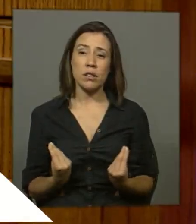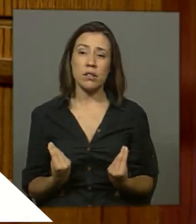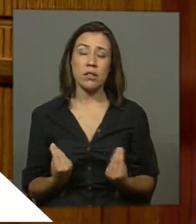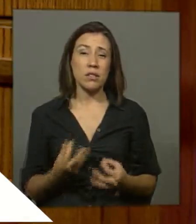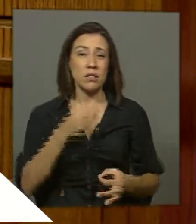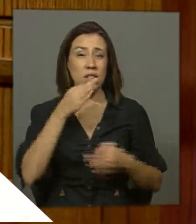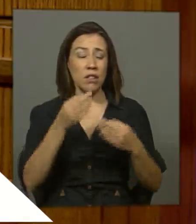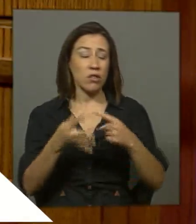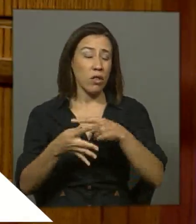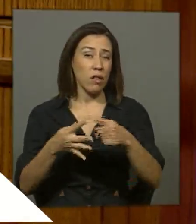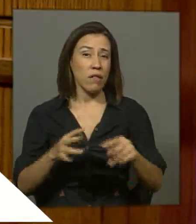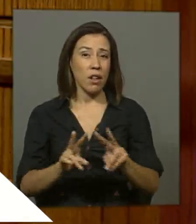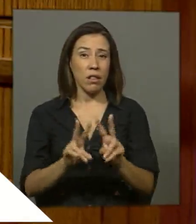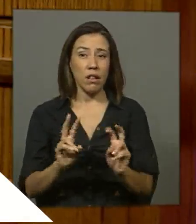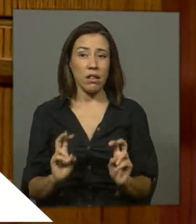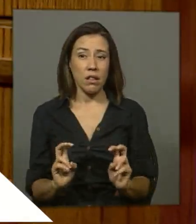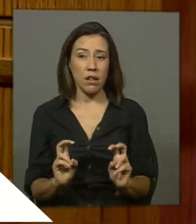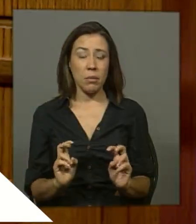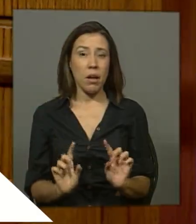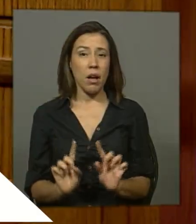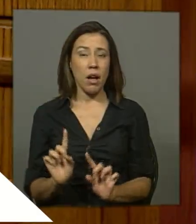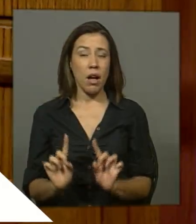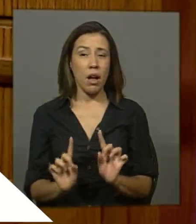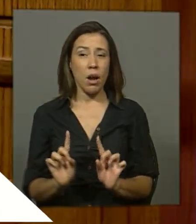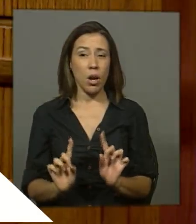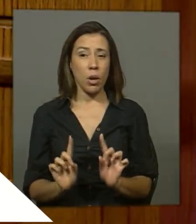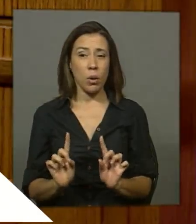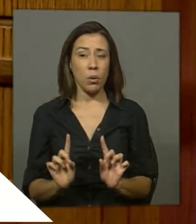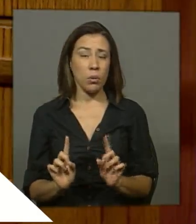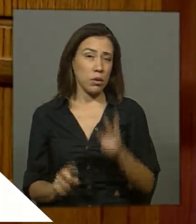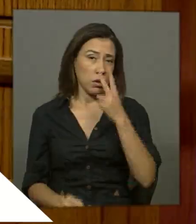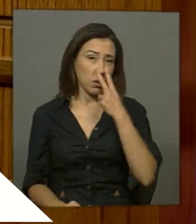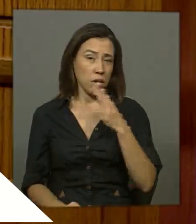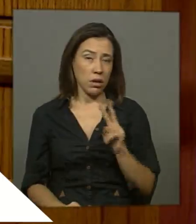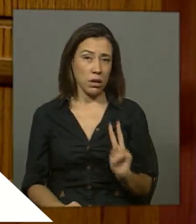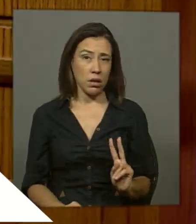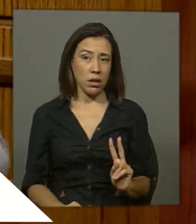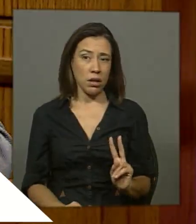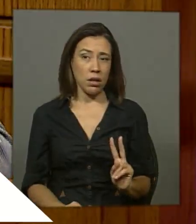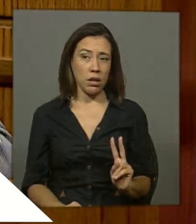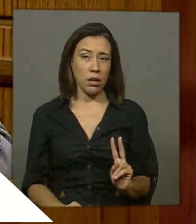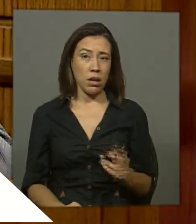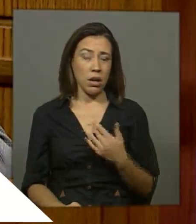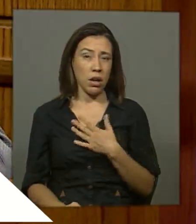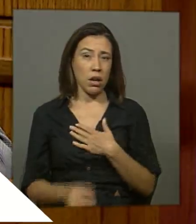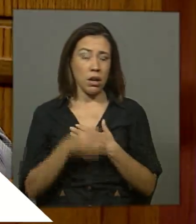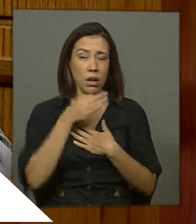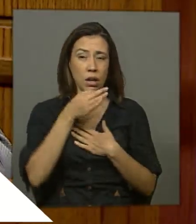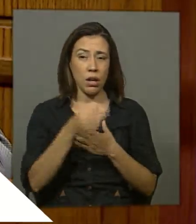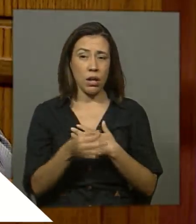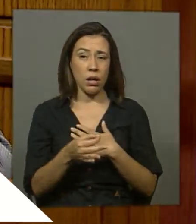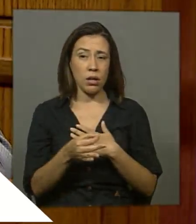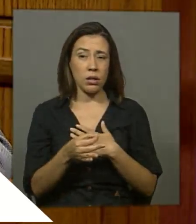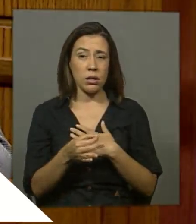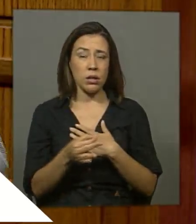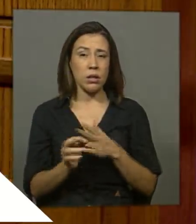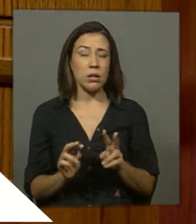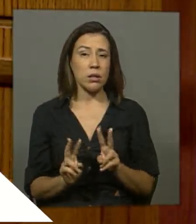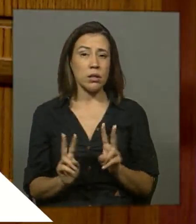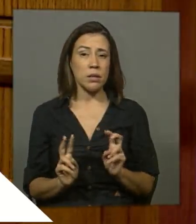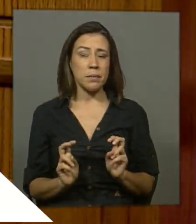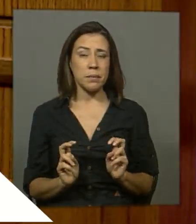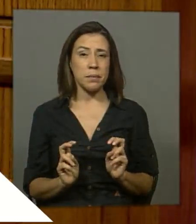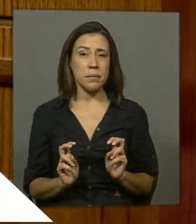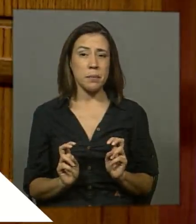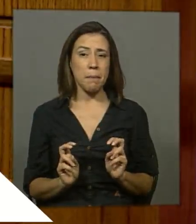planteado varios temas aquí algunos que no corresponde yo quiero referirme a uno de